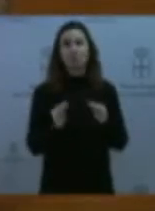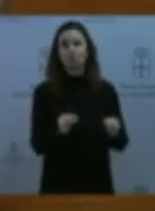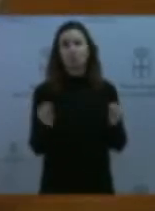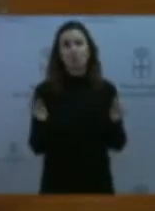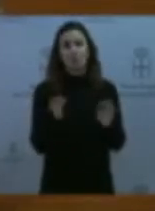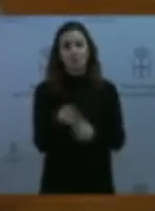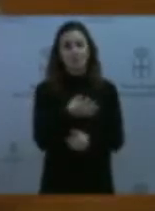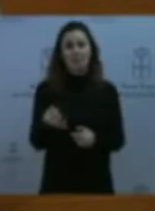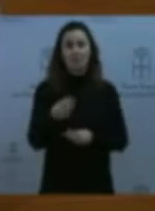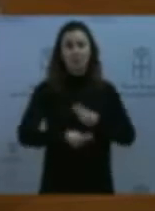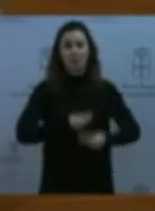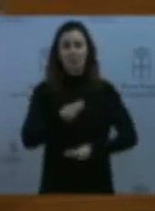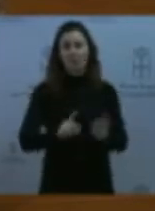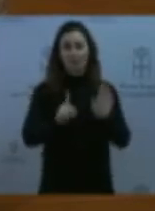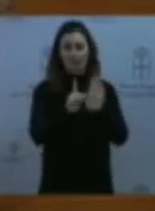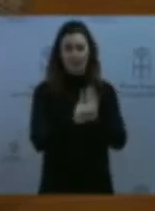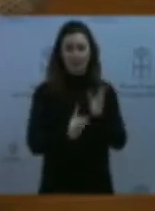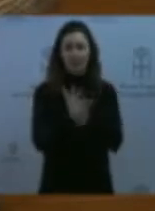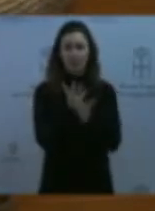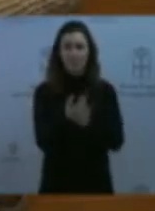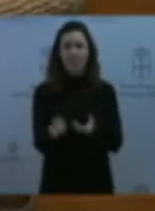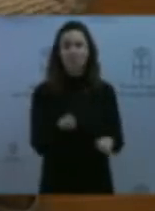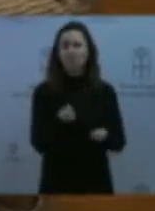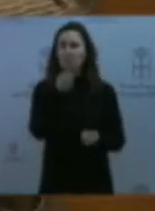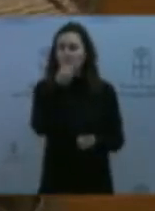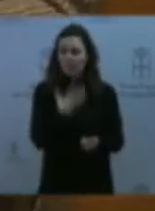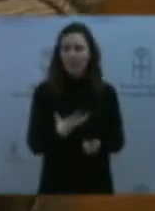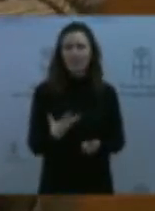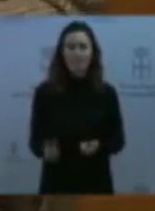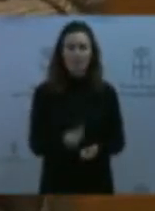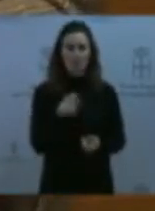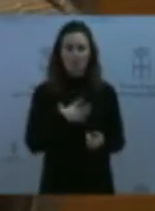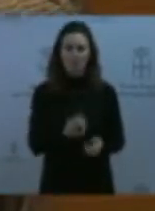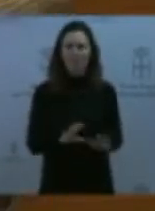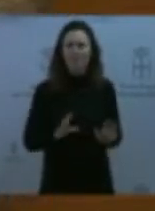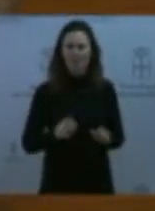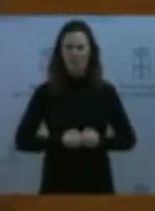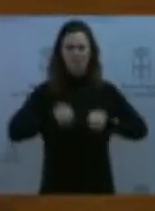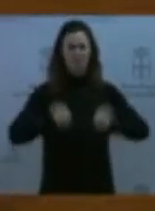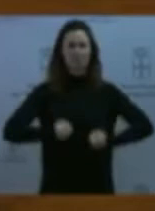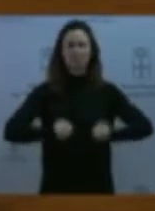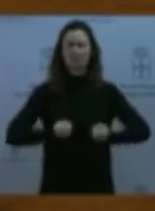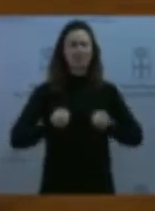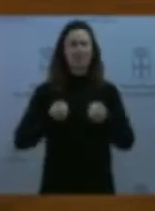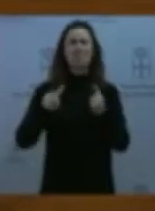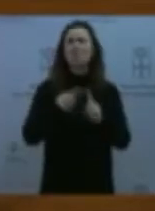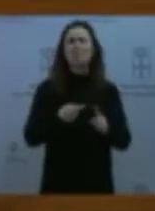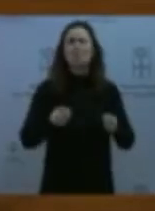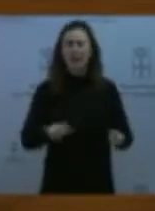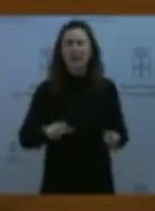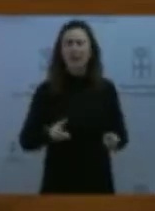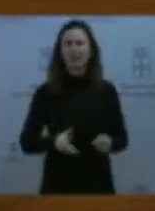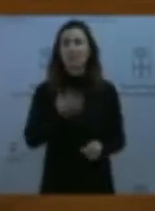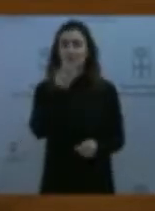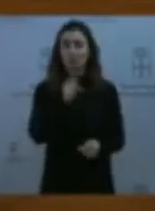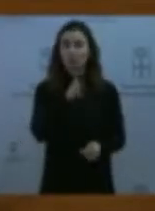controladas, podría mejorarse. Pero, ¿para qué tanto empeño si las hectáreas quemadas se computan en la PAC? ¿Para qué